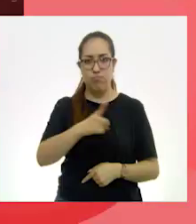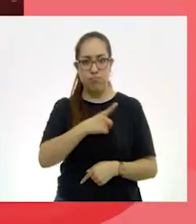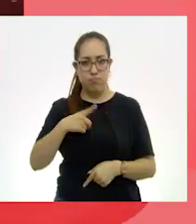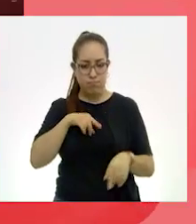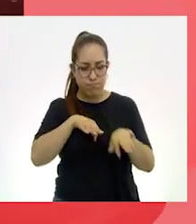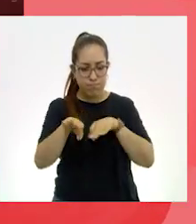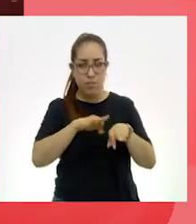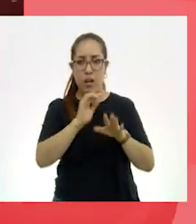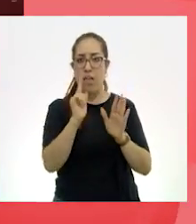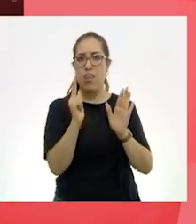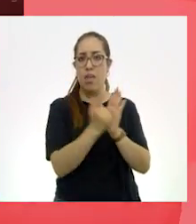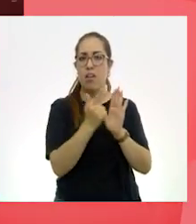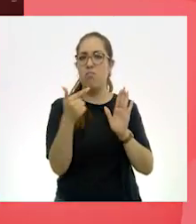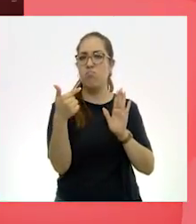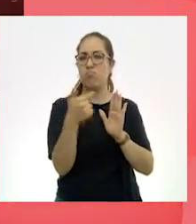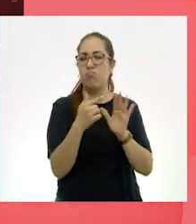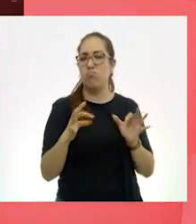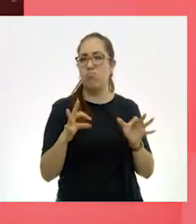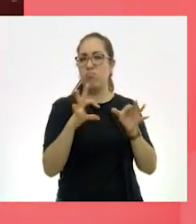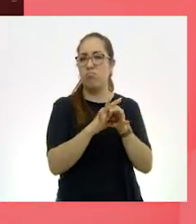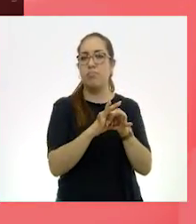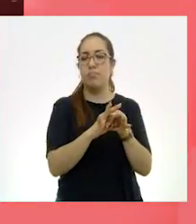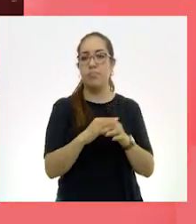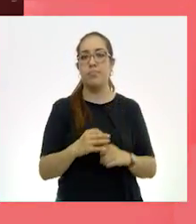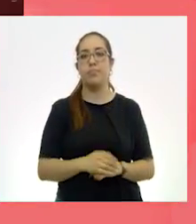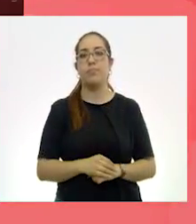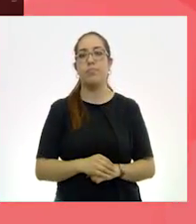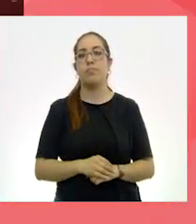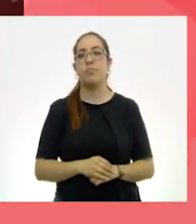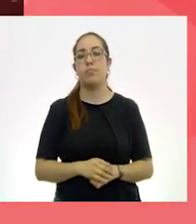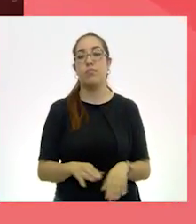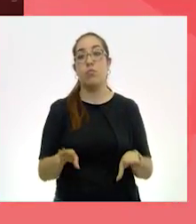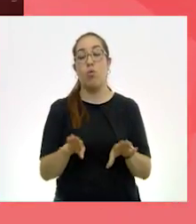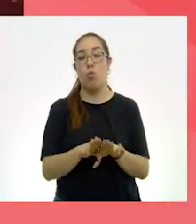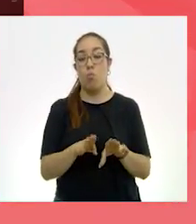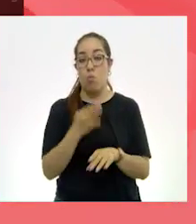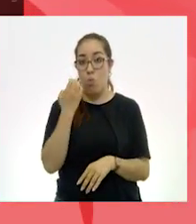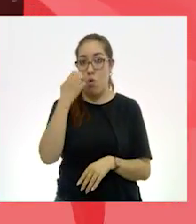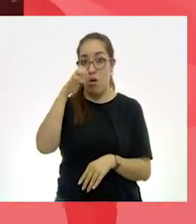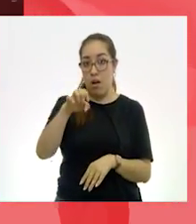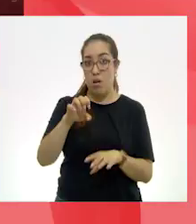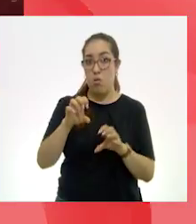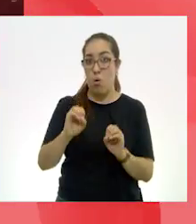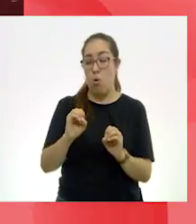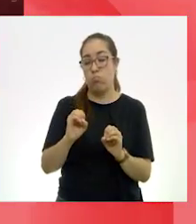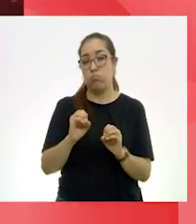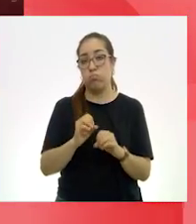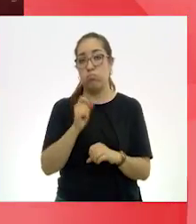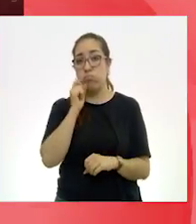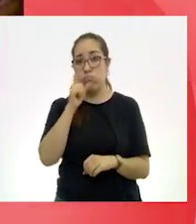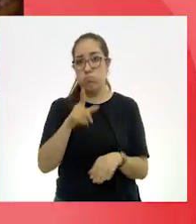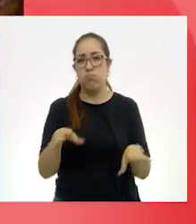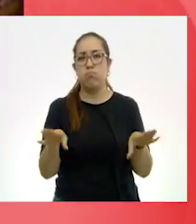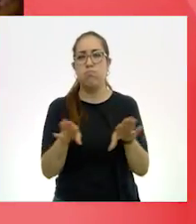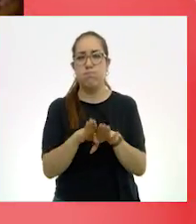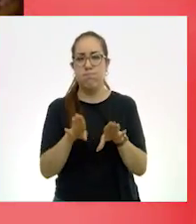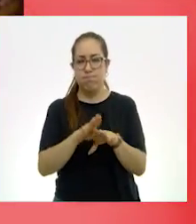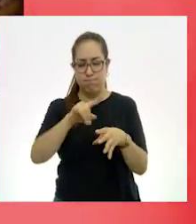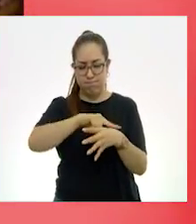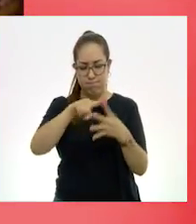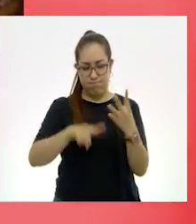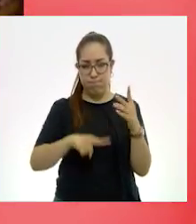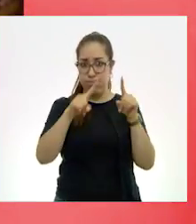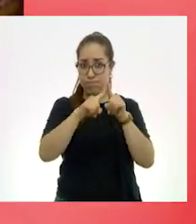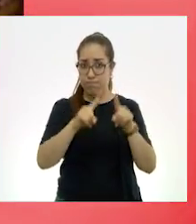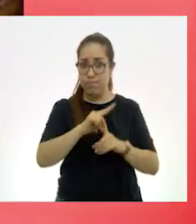leyes que tienen que ver con los delitos de alta traición, pero también con los delitos de orden común, leyes